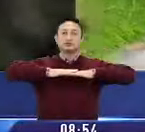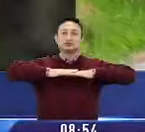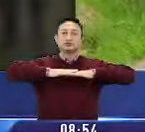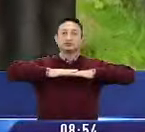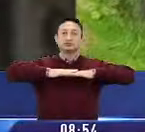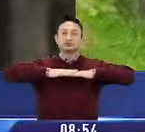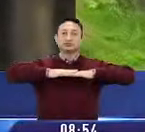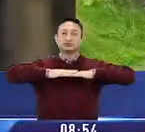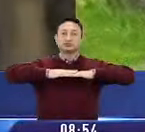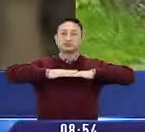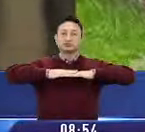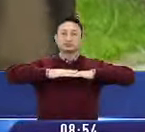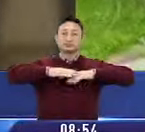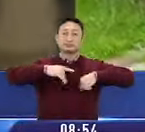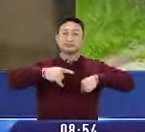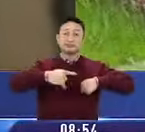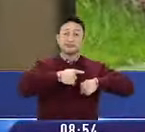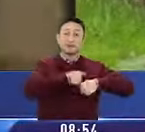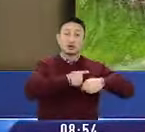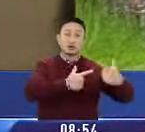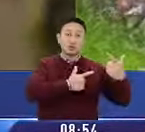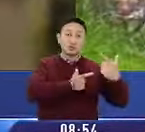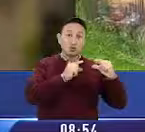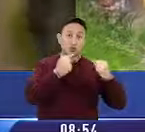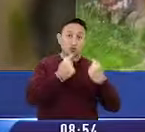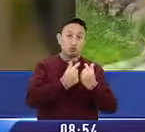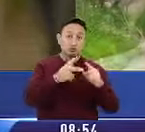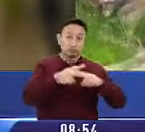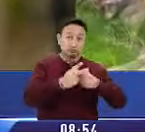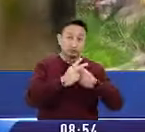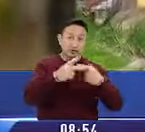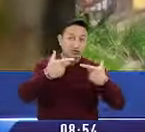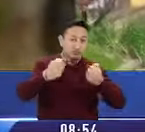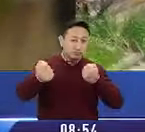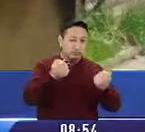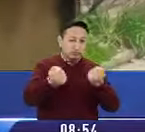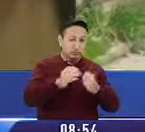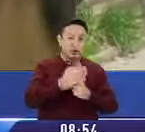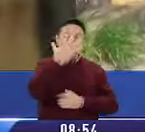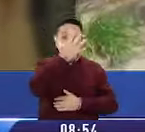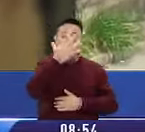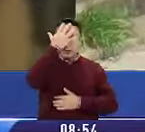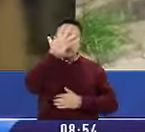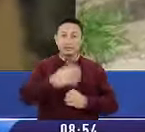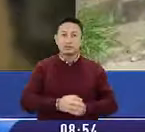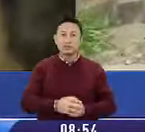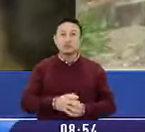Así fue como los uniformados de la Fuerza de Tarea Conjunta iniciaron con los operativos en Esmeraldas